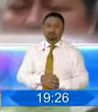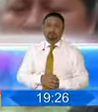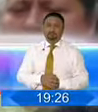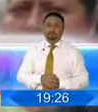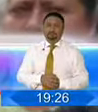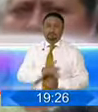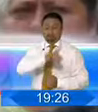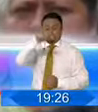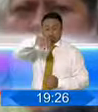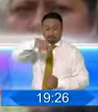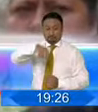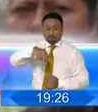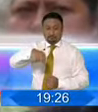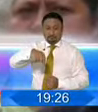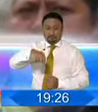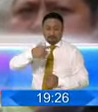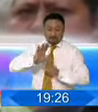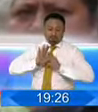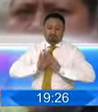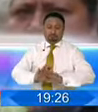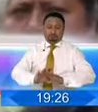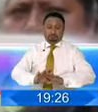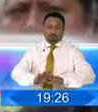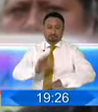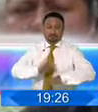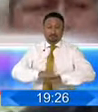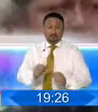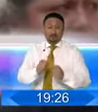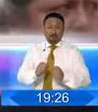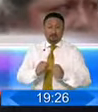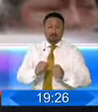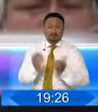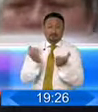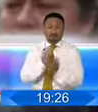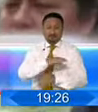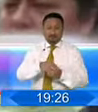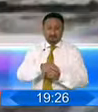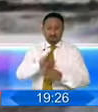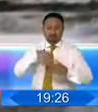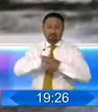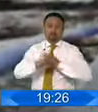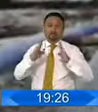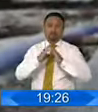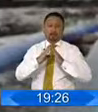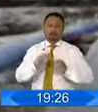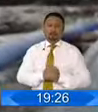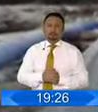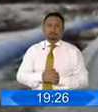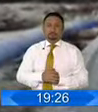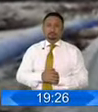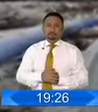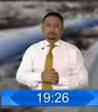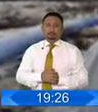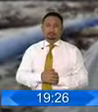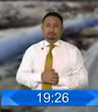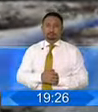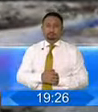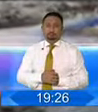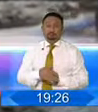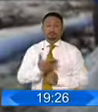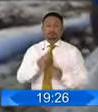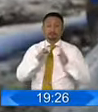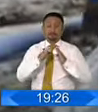Entonces aquí como que se estancó un poco de tanta palizada que bajó y entró a la casa, realmente deteriorada con la entrada del